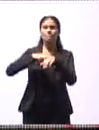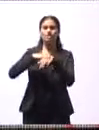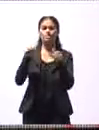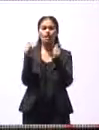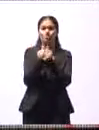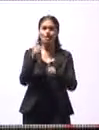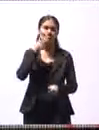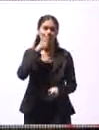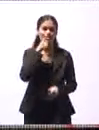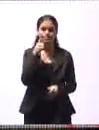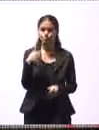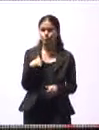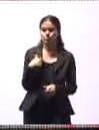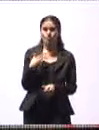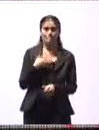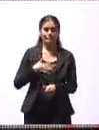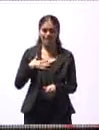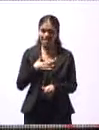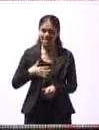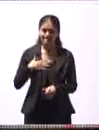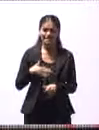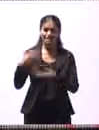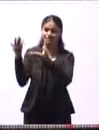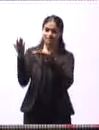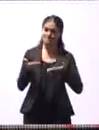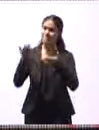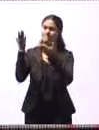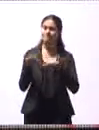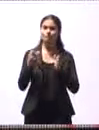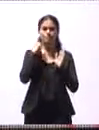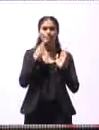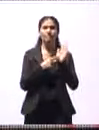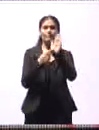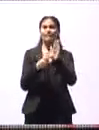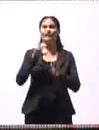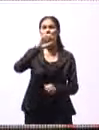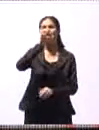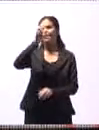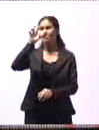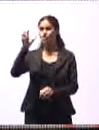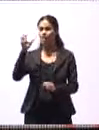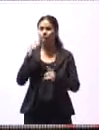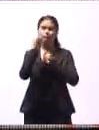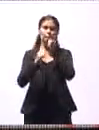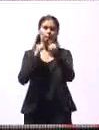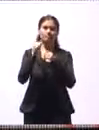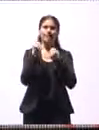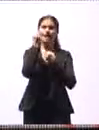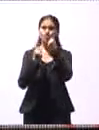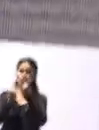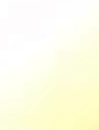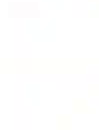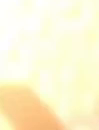Hacienda, me da mucho gusto darles la bienvenida a la presentación regional del Reporte de Economía y